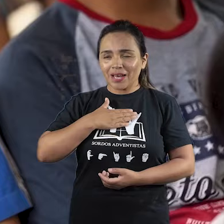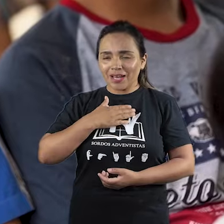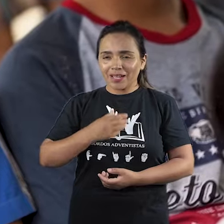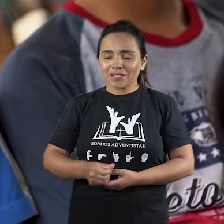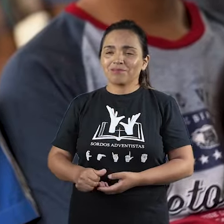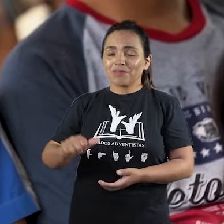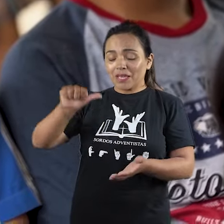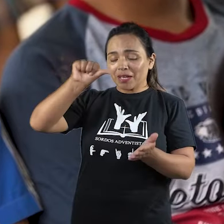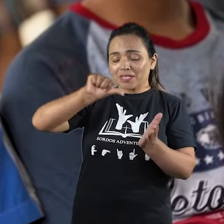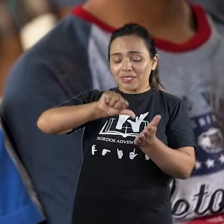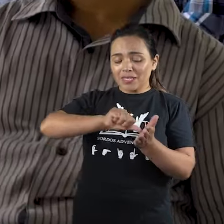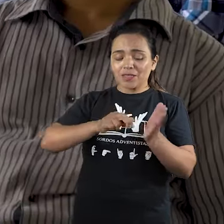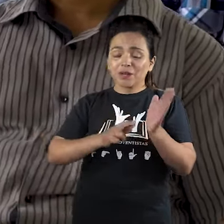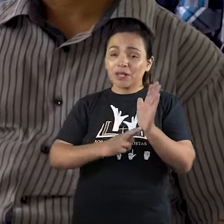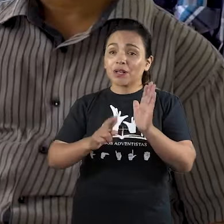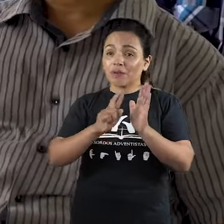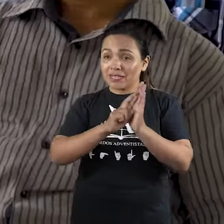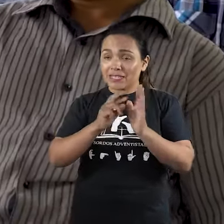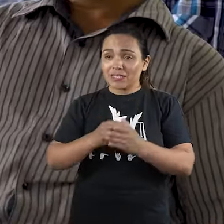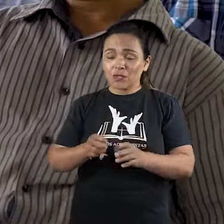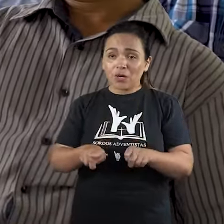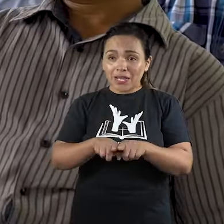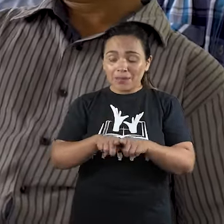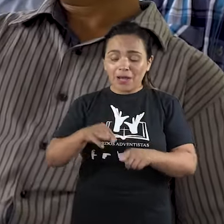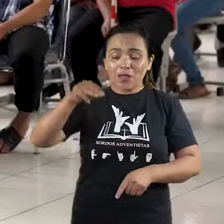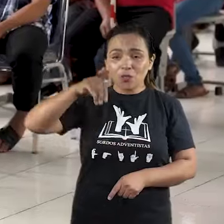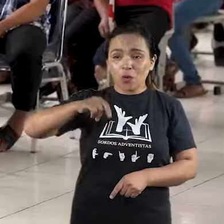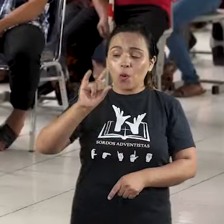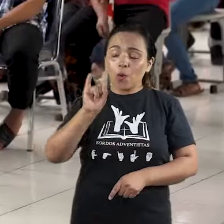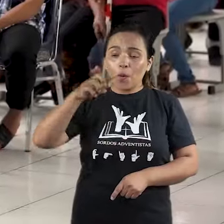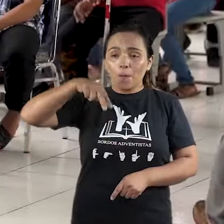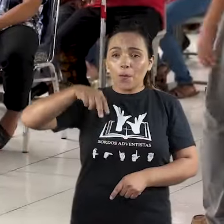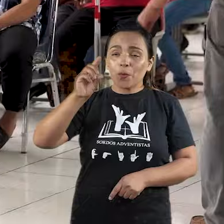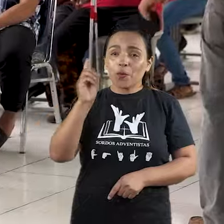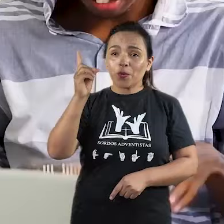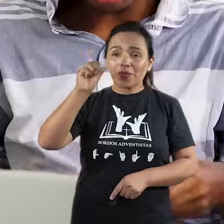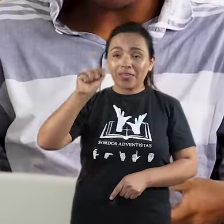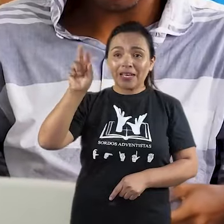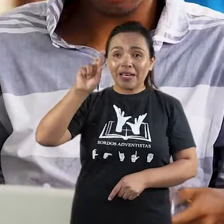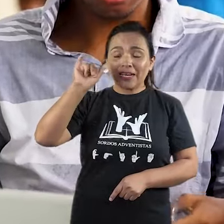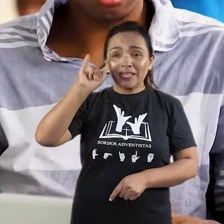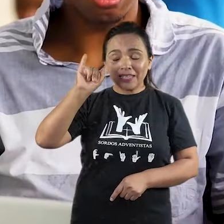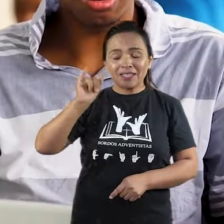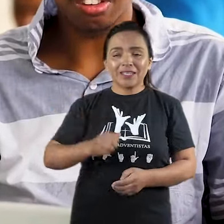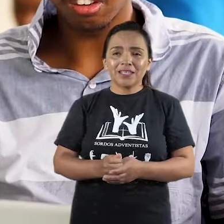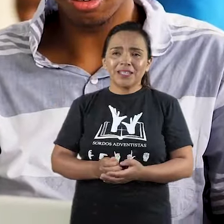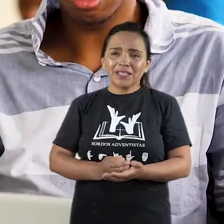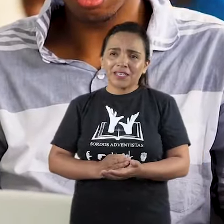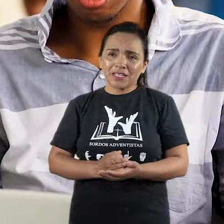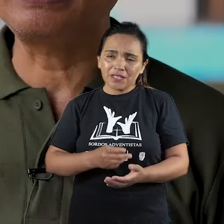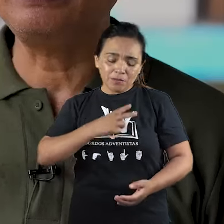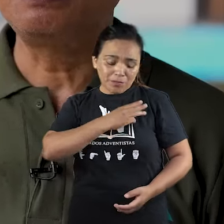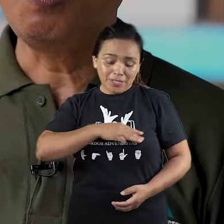en el centro de rehabilitación. No pasó mucho tiempo hasta que Mundari iniciara un ministerio en el centro que llegó a más